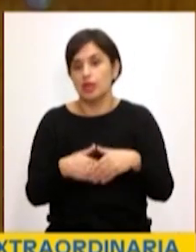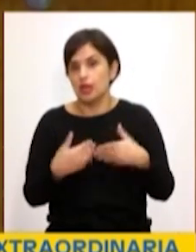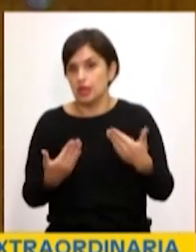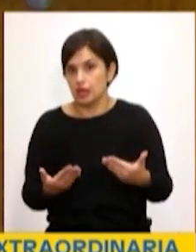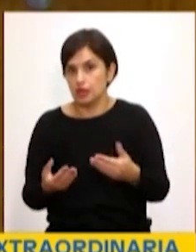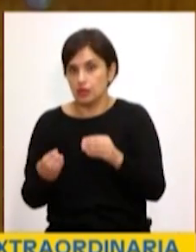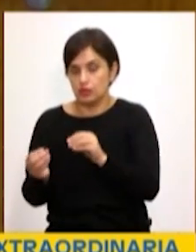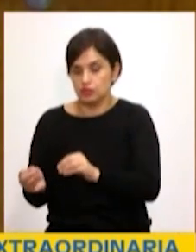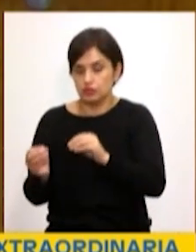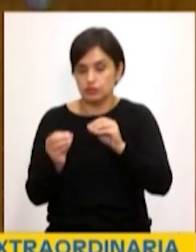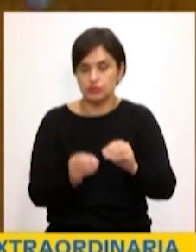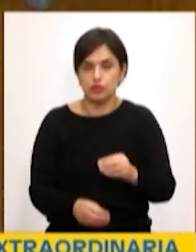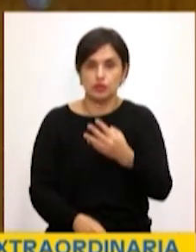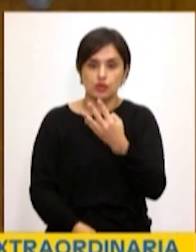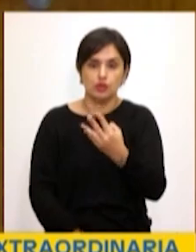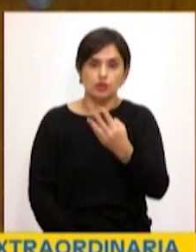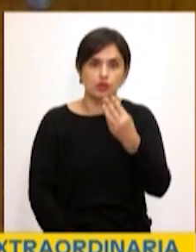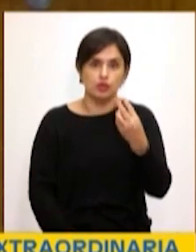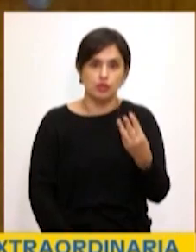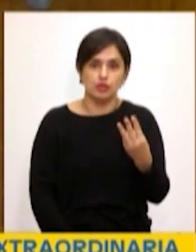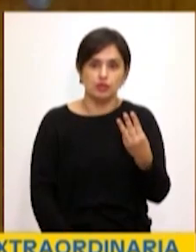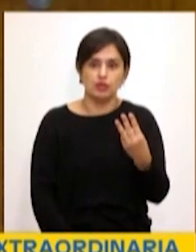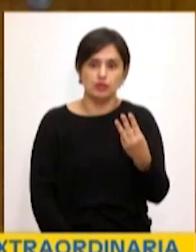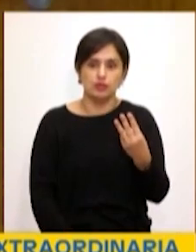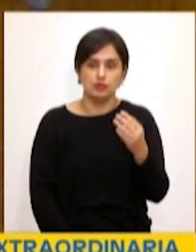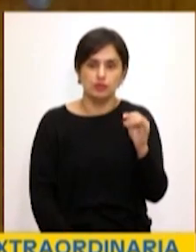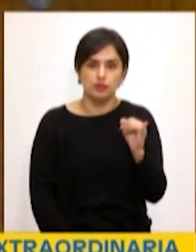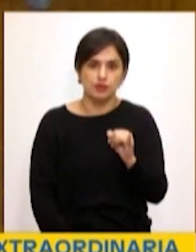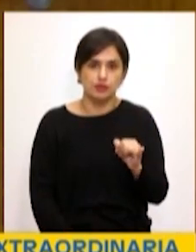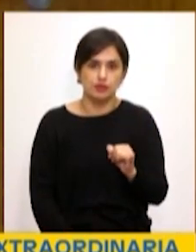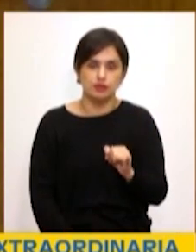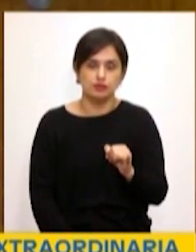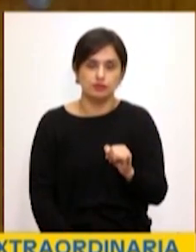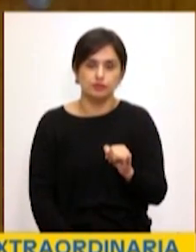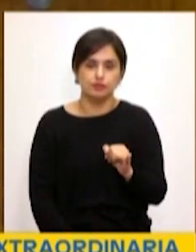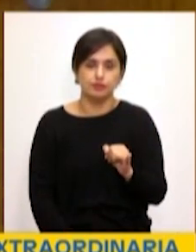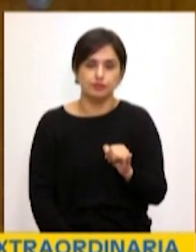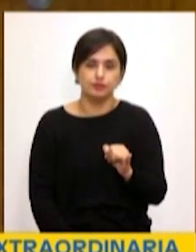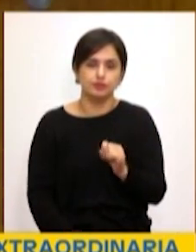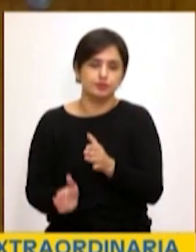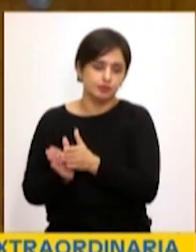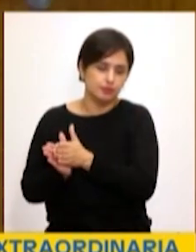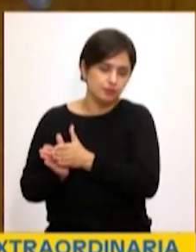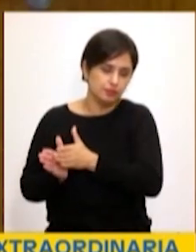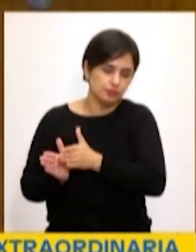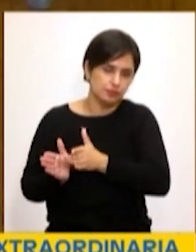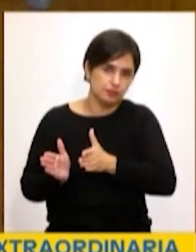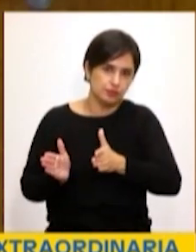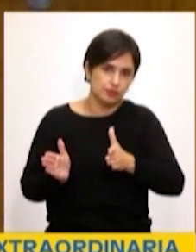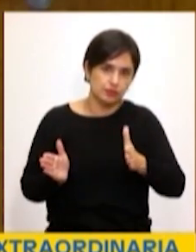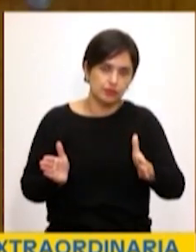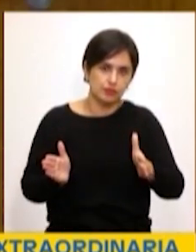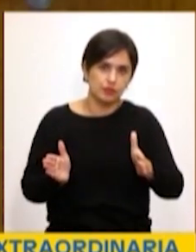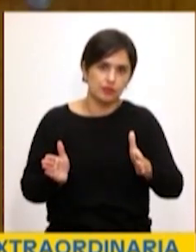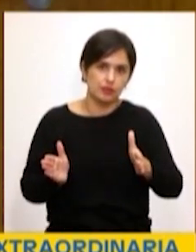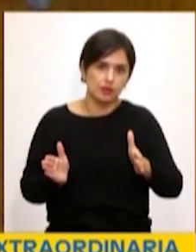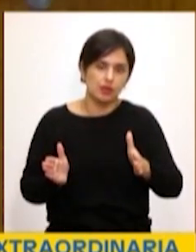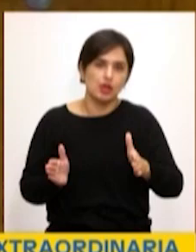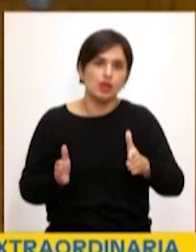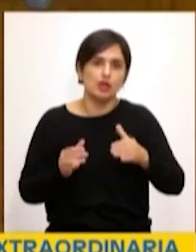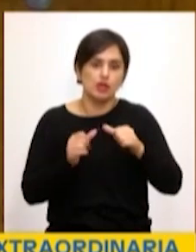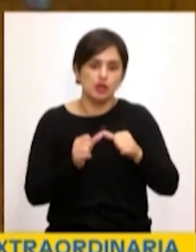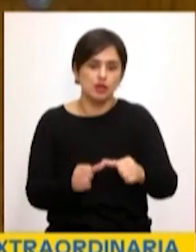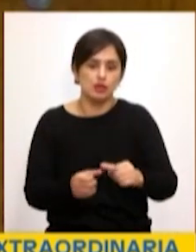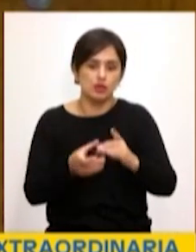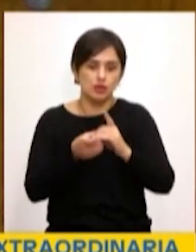renovación número 43 dicho de paso es el periodo más extenso de un estado de excepción que en democracia se